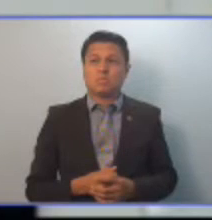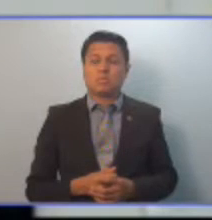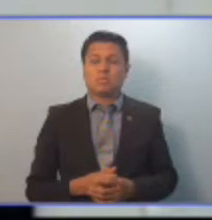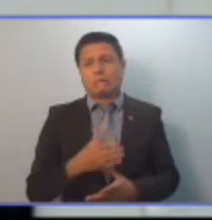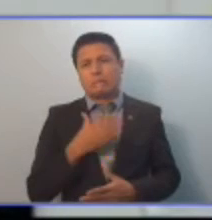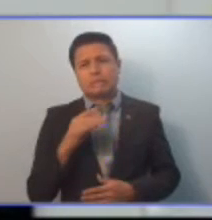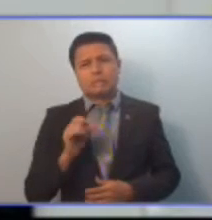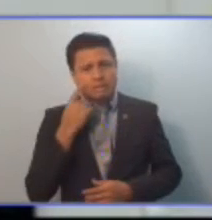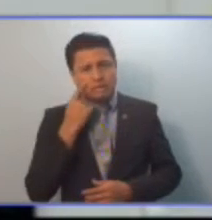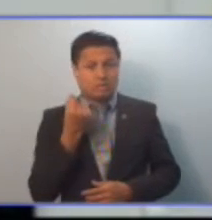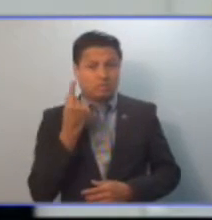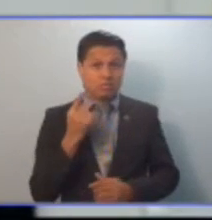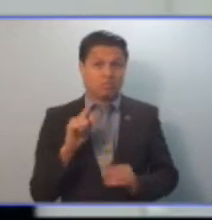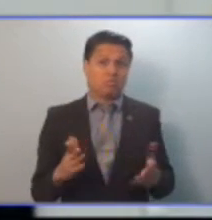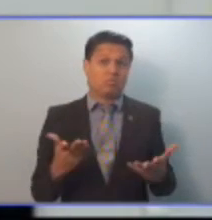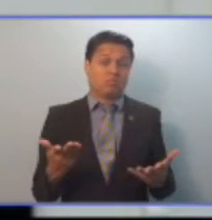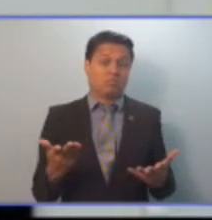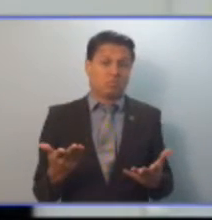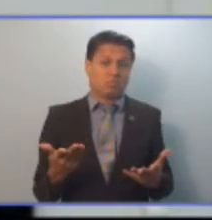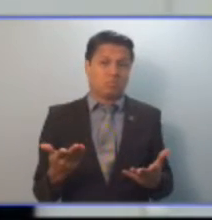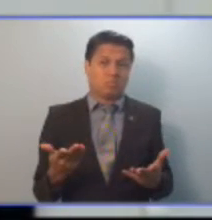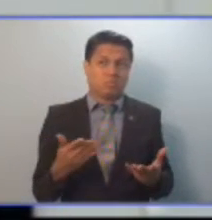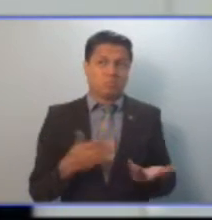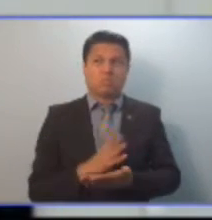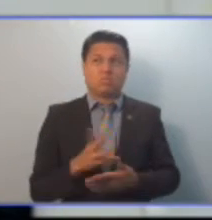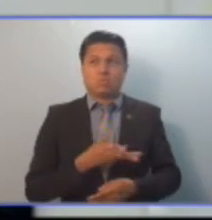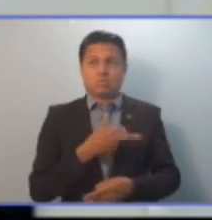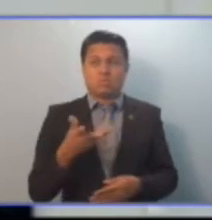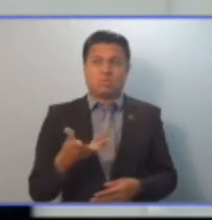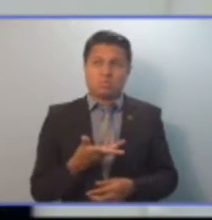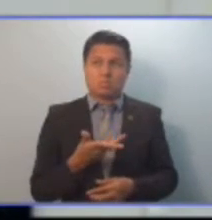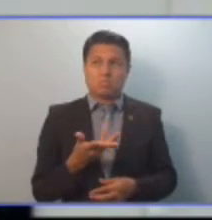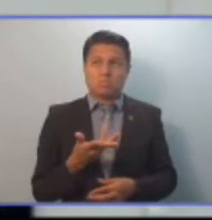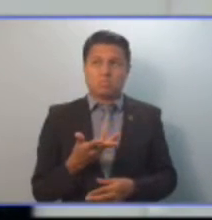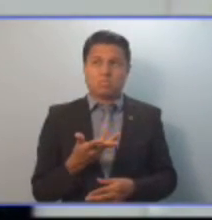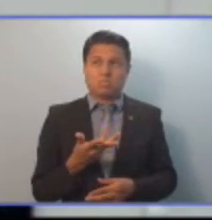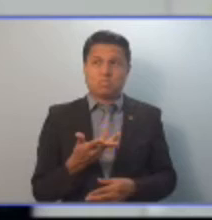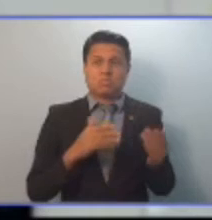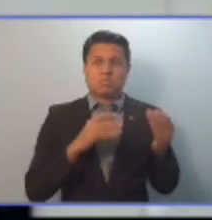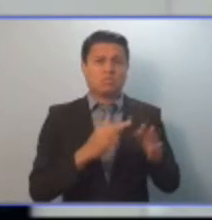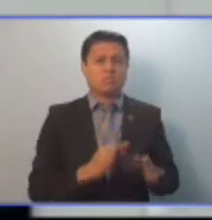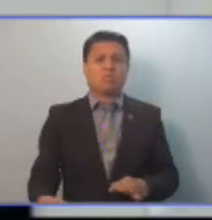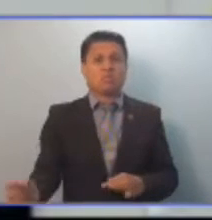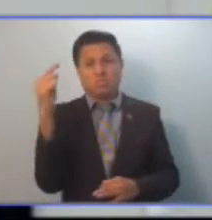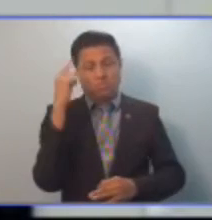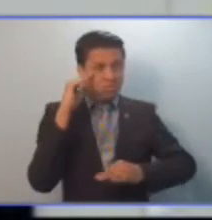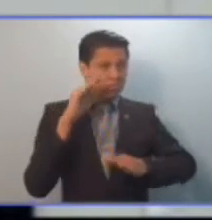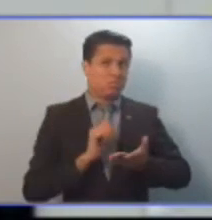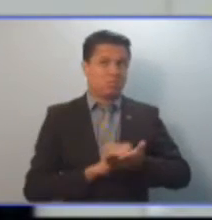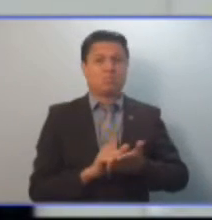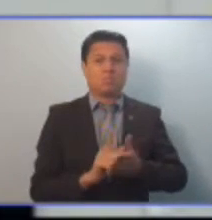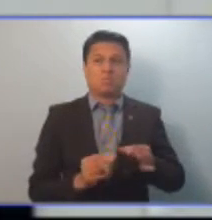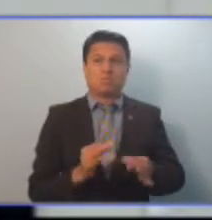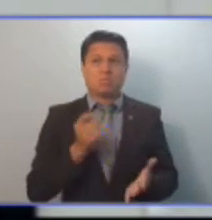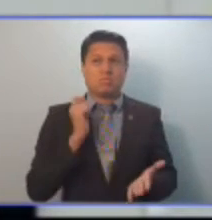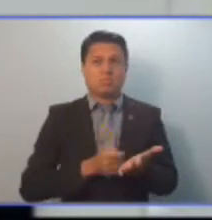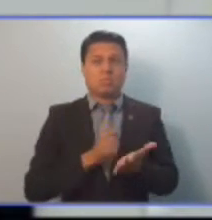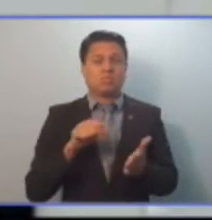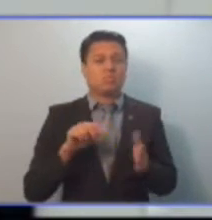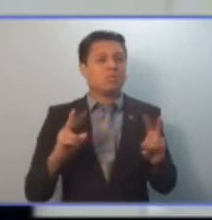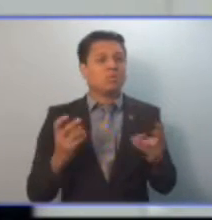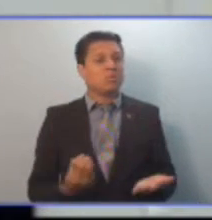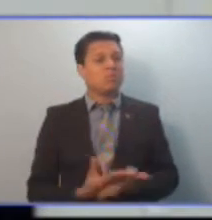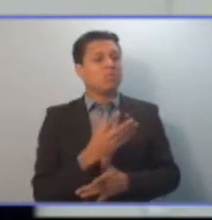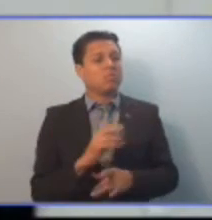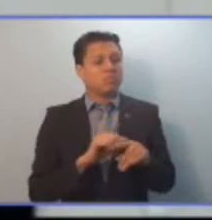el giro que ha tomado a nivel de pensamiento de escuela jurídica este